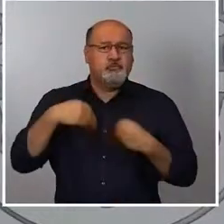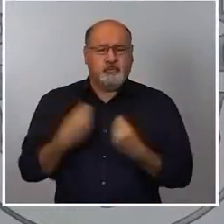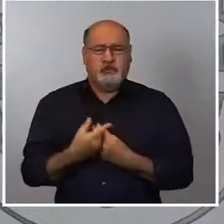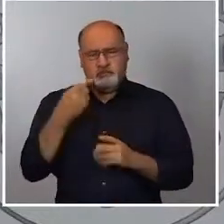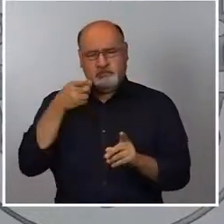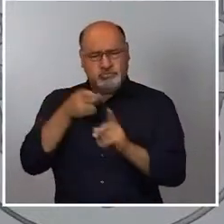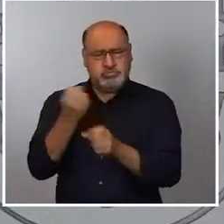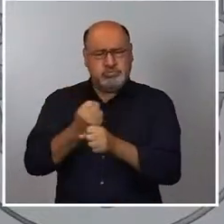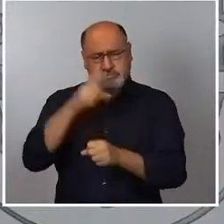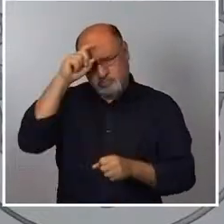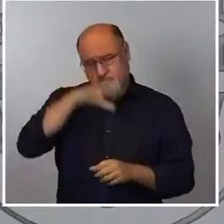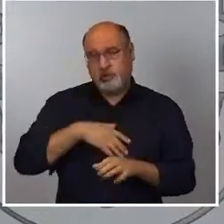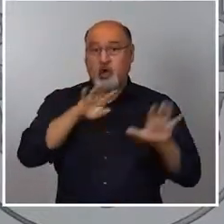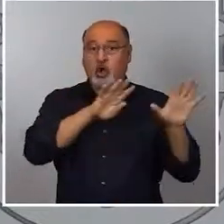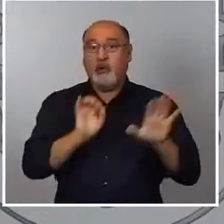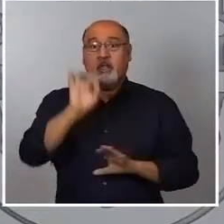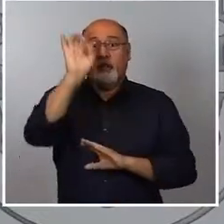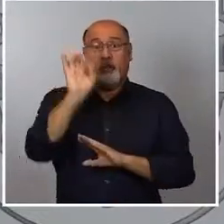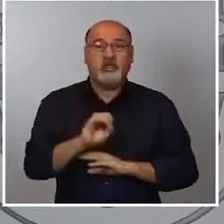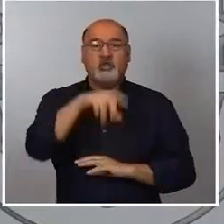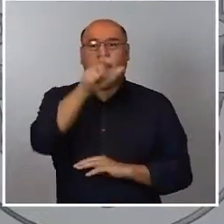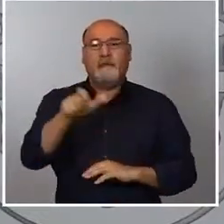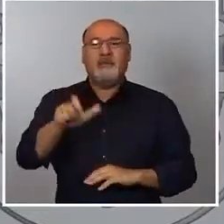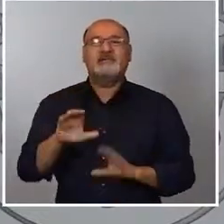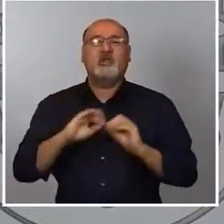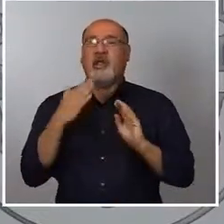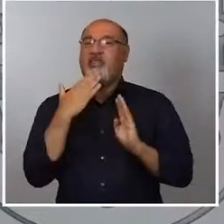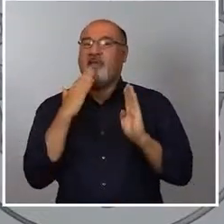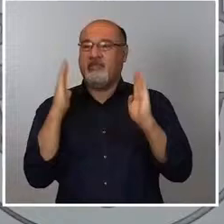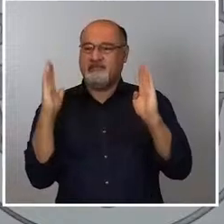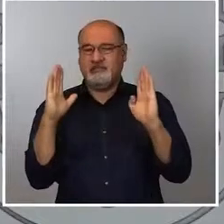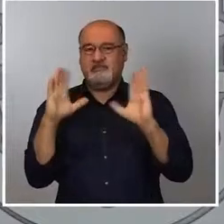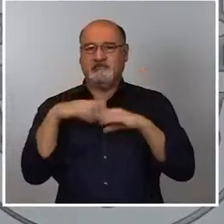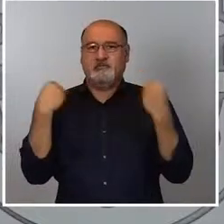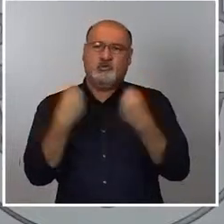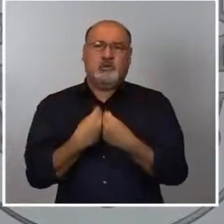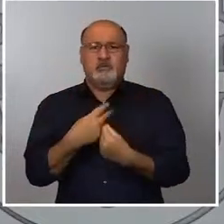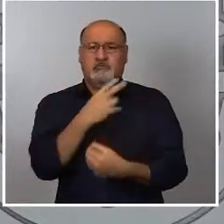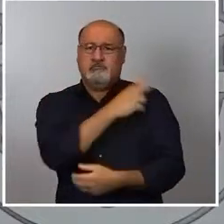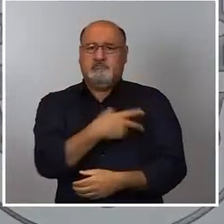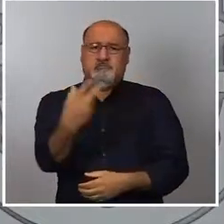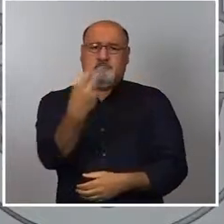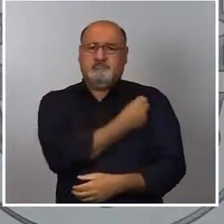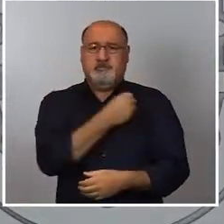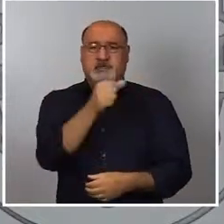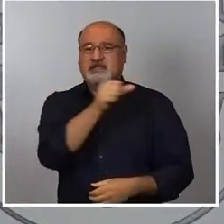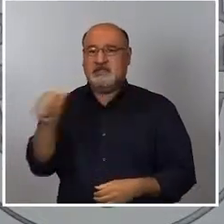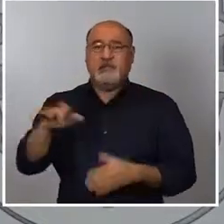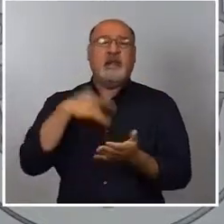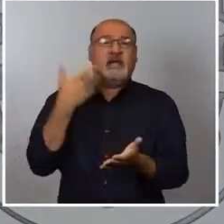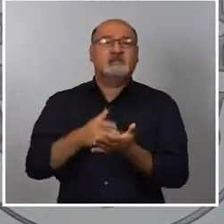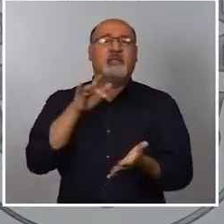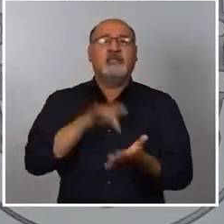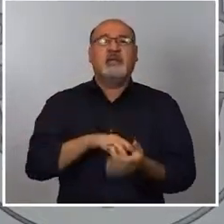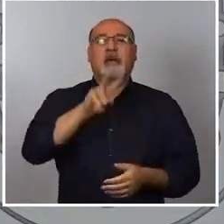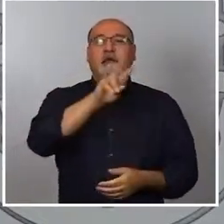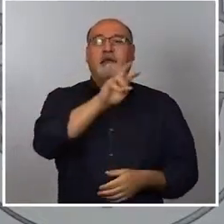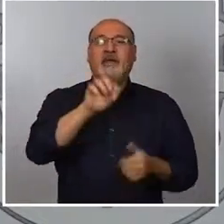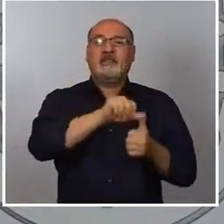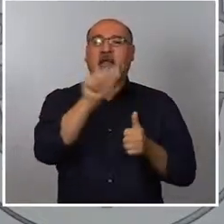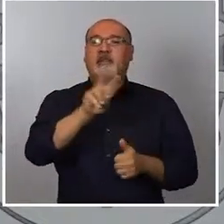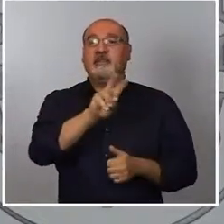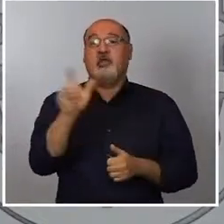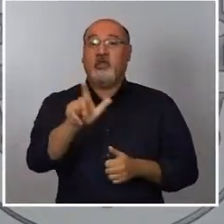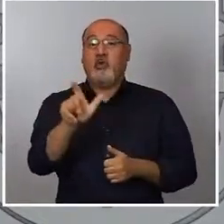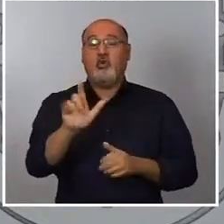torno al 90% de personas en esta franja de edad puedan alcanzarse en la semana del 20 al 22 de julio seguimos